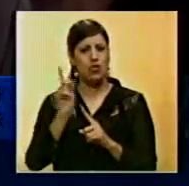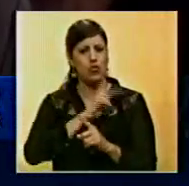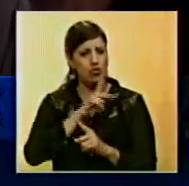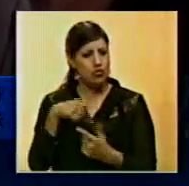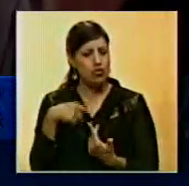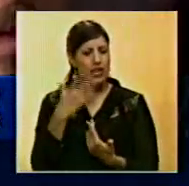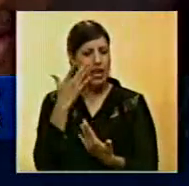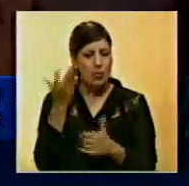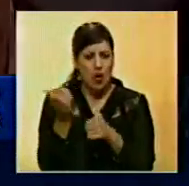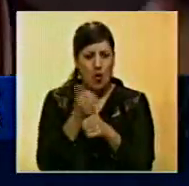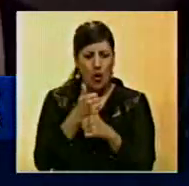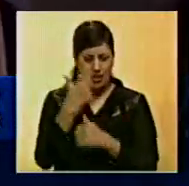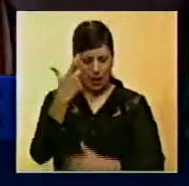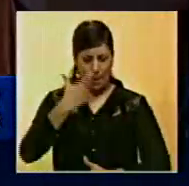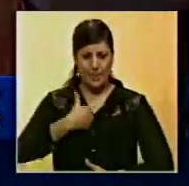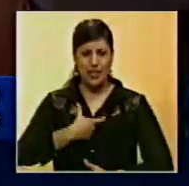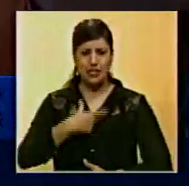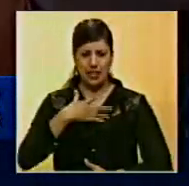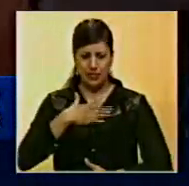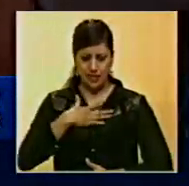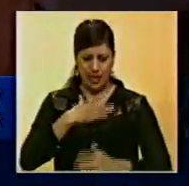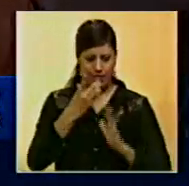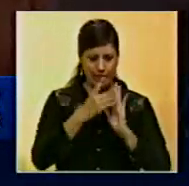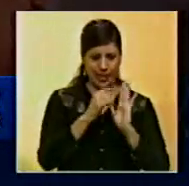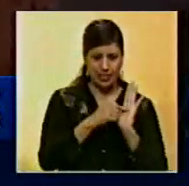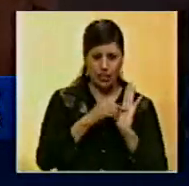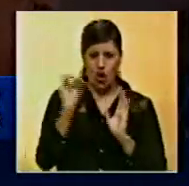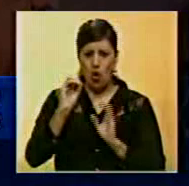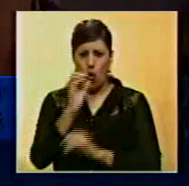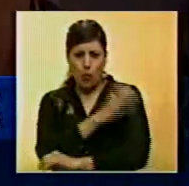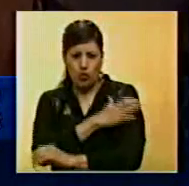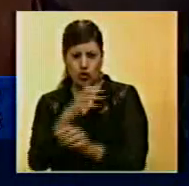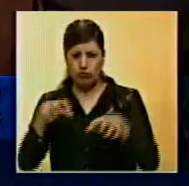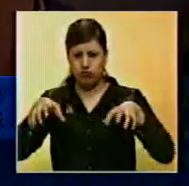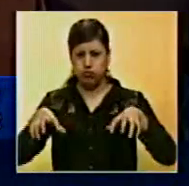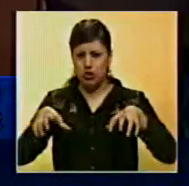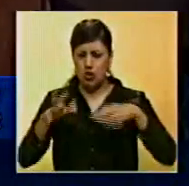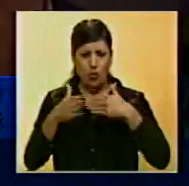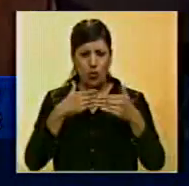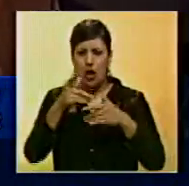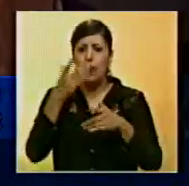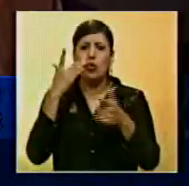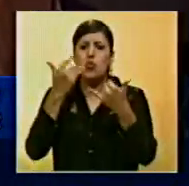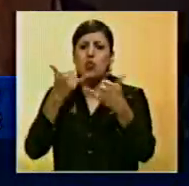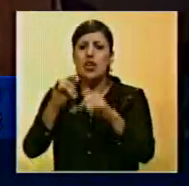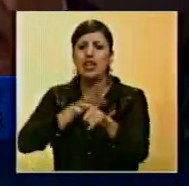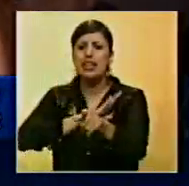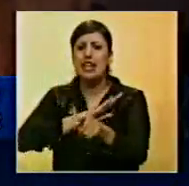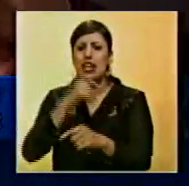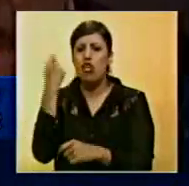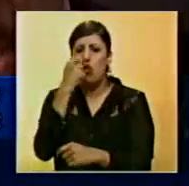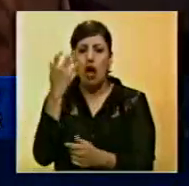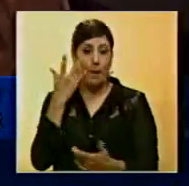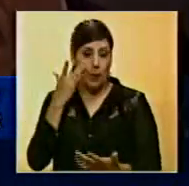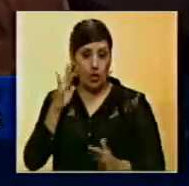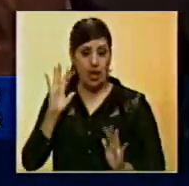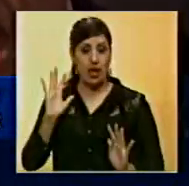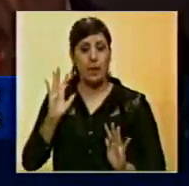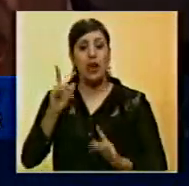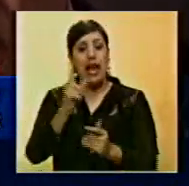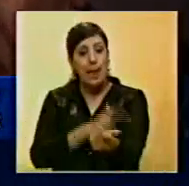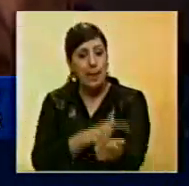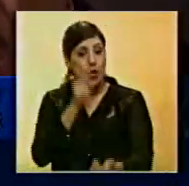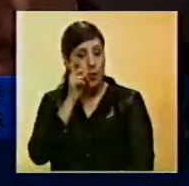uno se encuentra en la moral de derecha o en la extrema izquierda, igual que muchos de sus hijos que usan estas drogas, muchos de sus